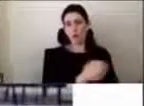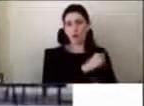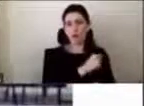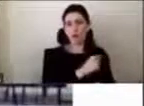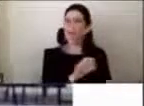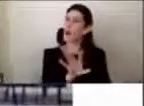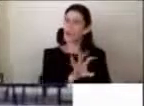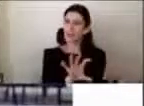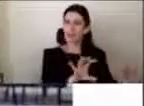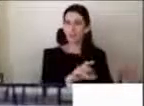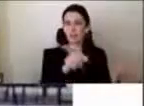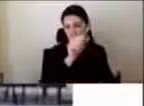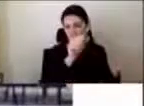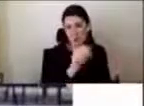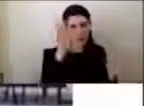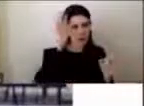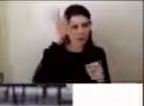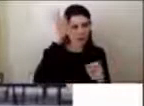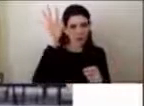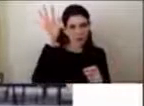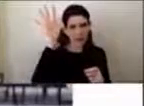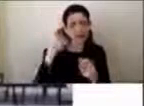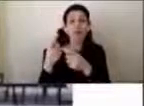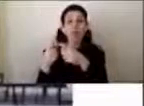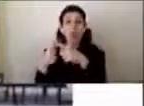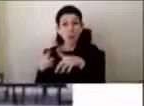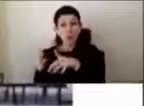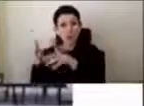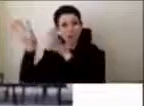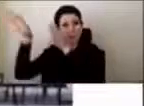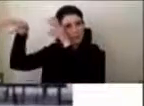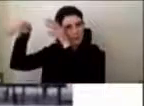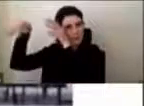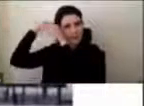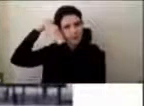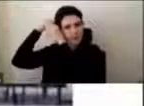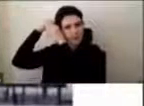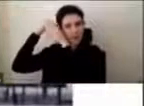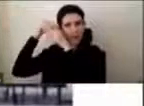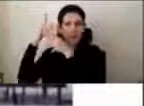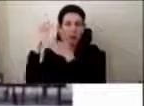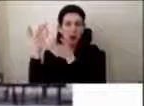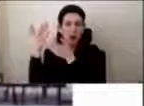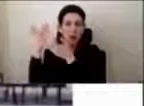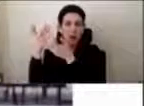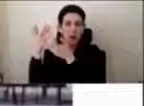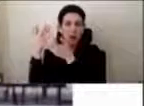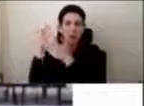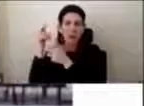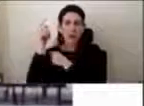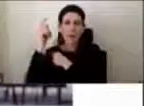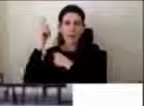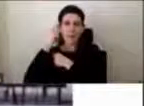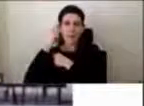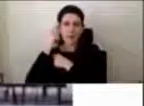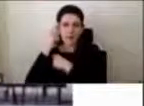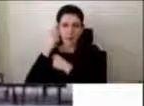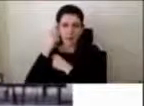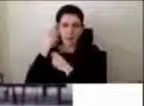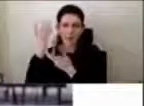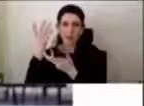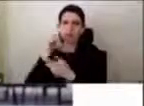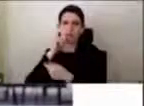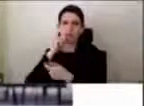que ustedes se pueden imaginar. Y también existe otra dimensión que es más representacional, así que podríamos llamar como una dimensión más mental,